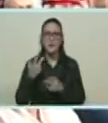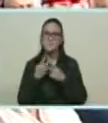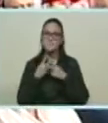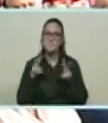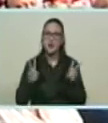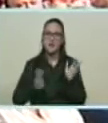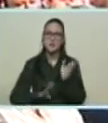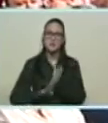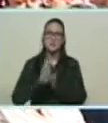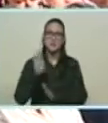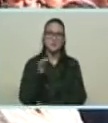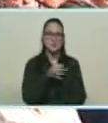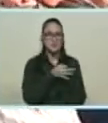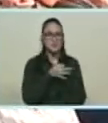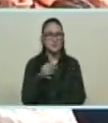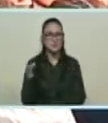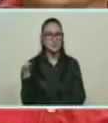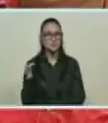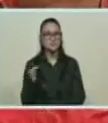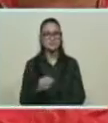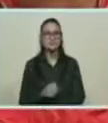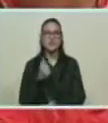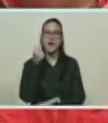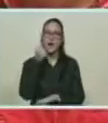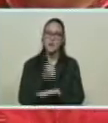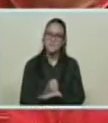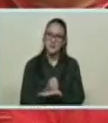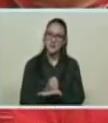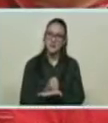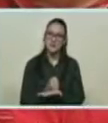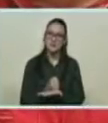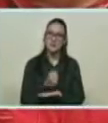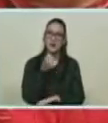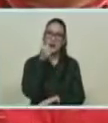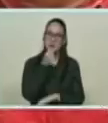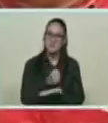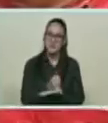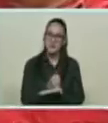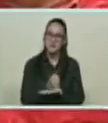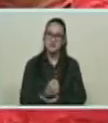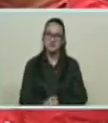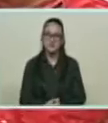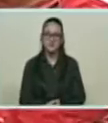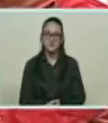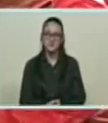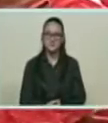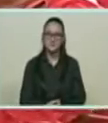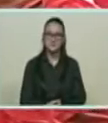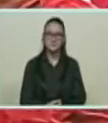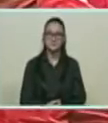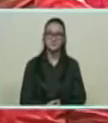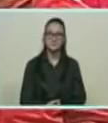de prosperidad. Amén, amén, amén.